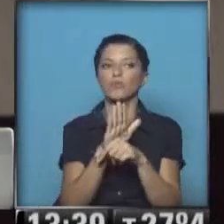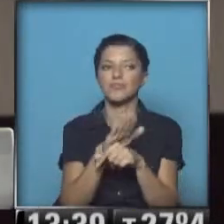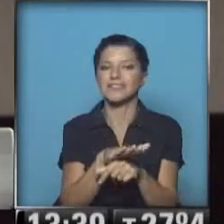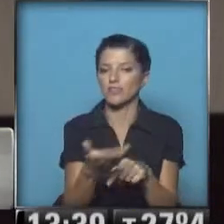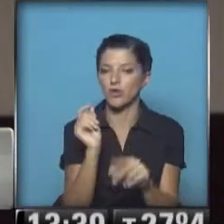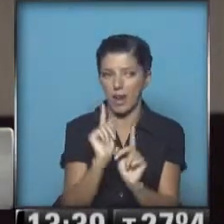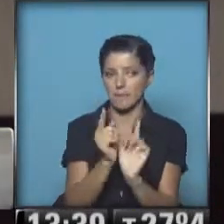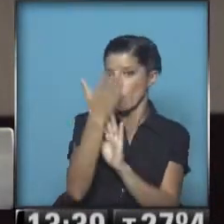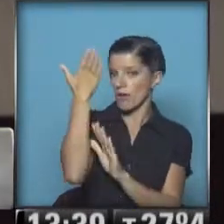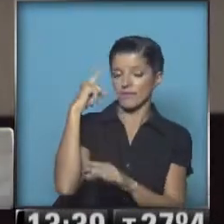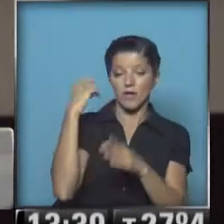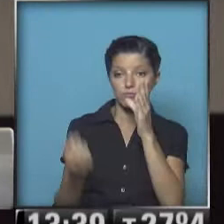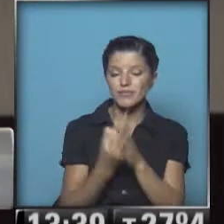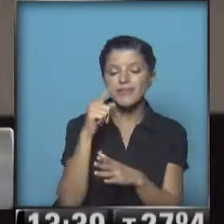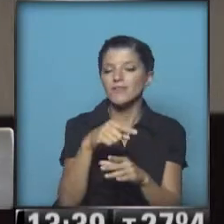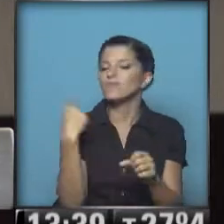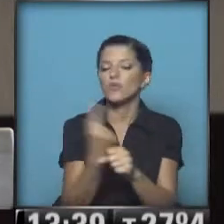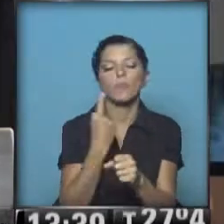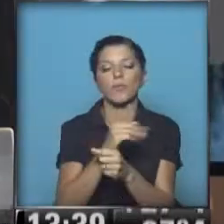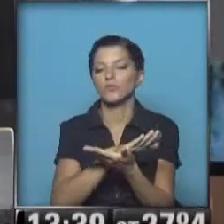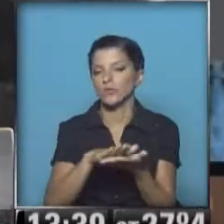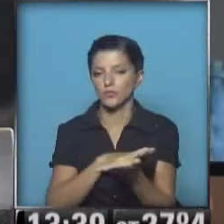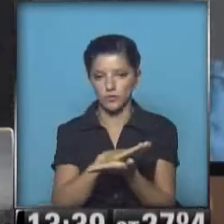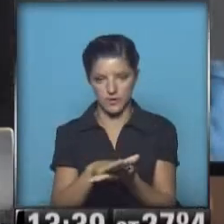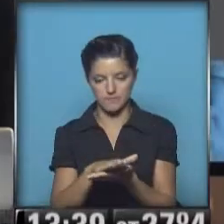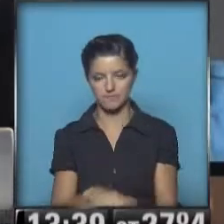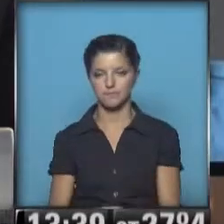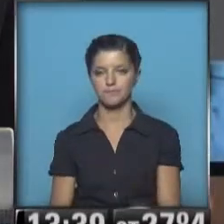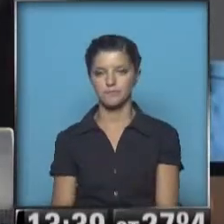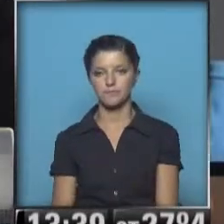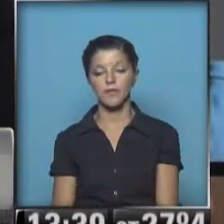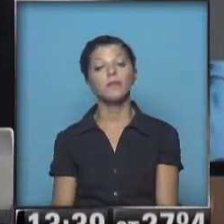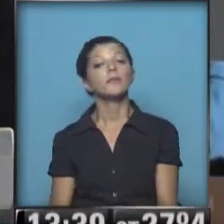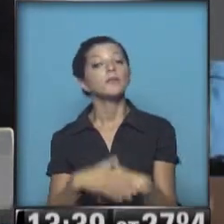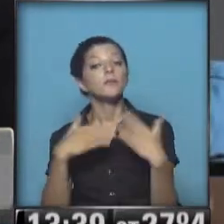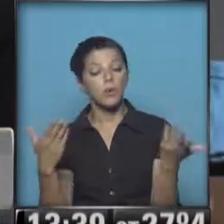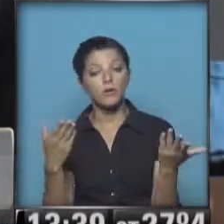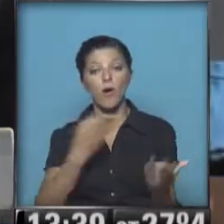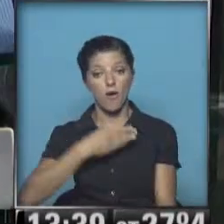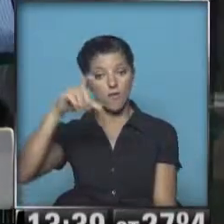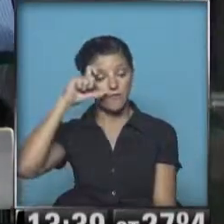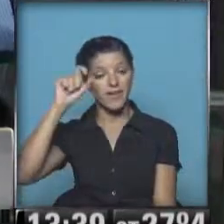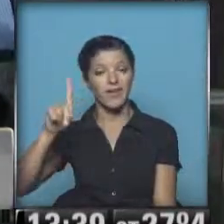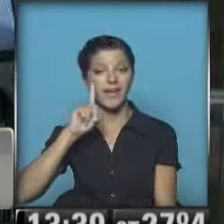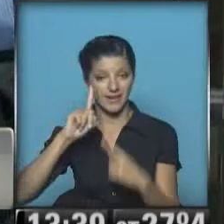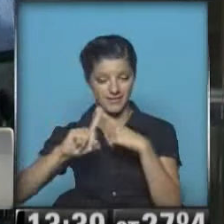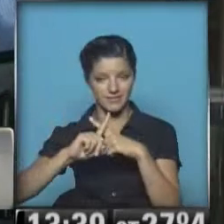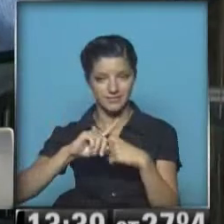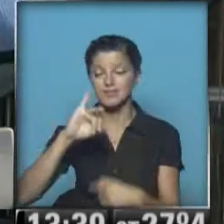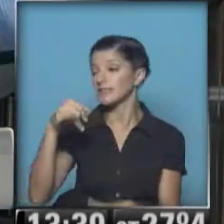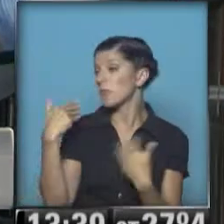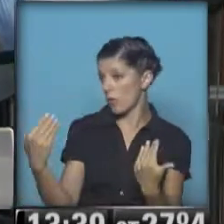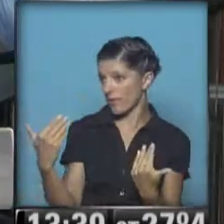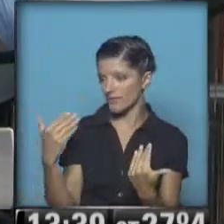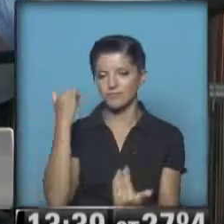que no logran resolver. Indudablemente. Pasamos a Felix Taylor. Señores, ¿cómo no? Que él siempre sí puede